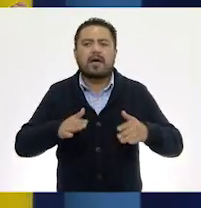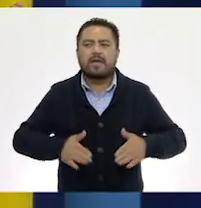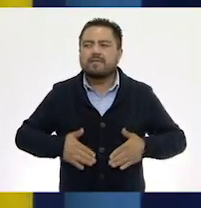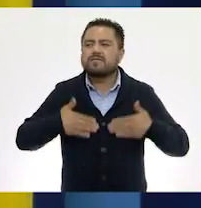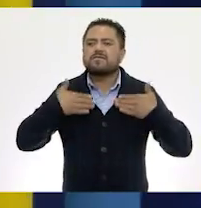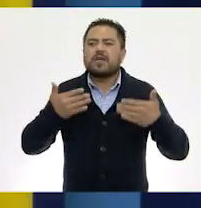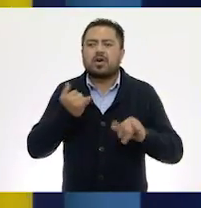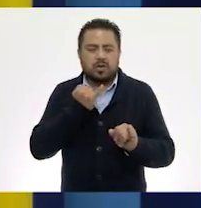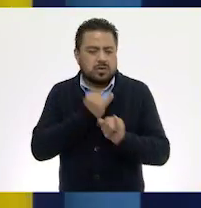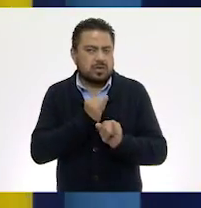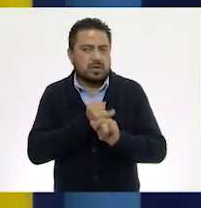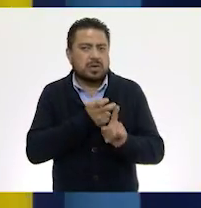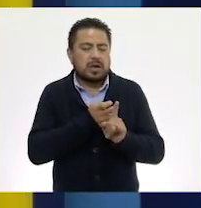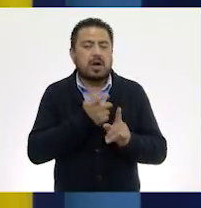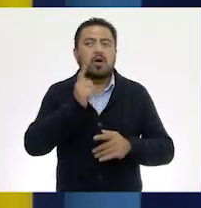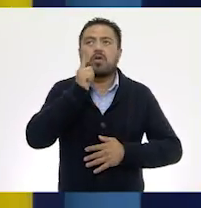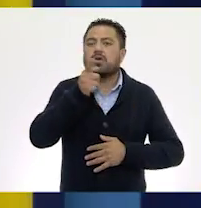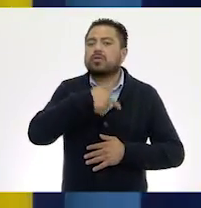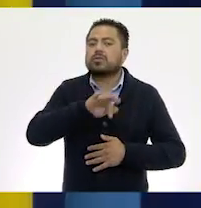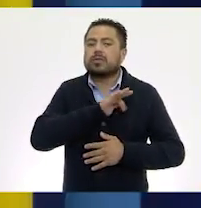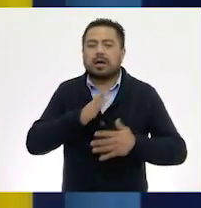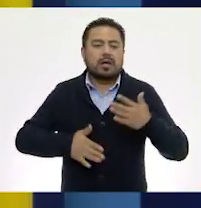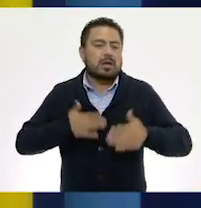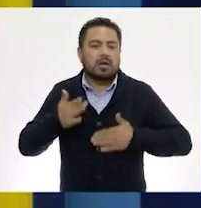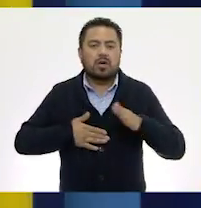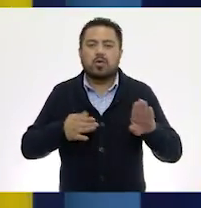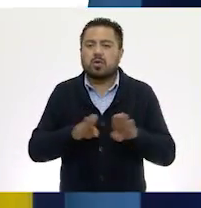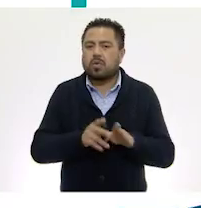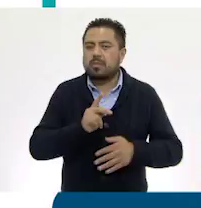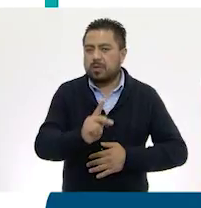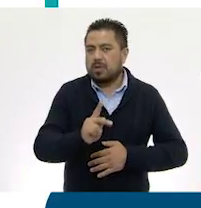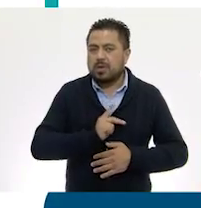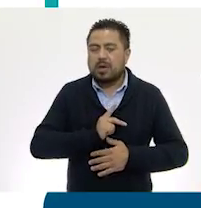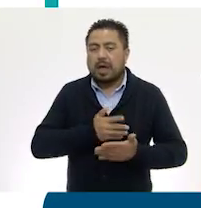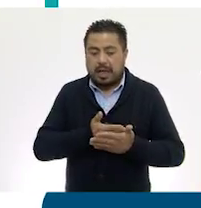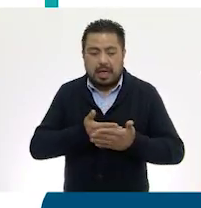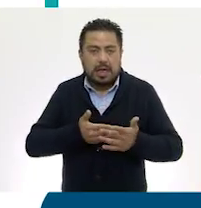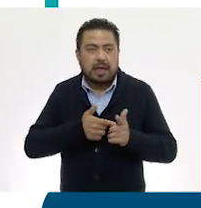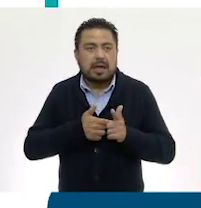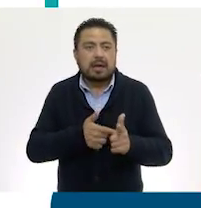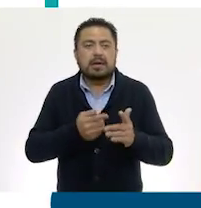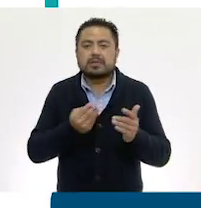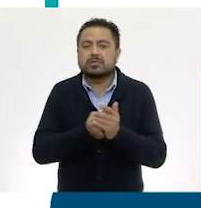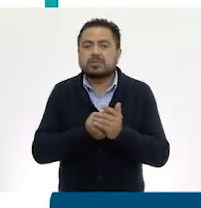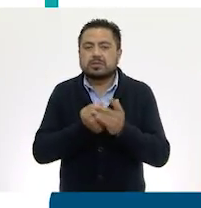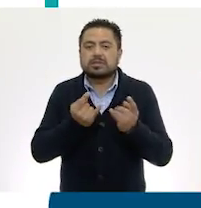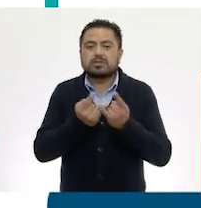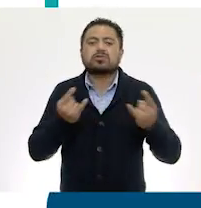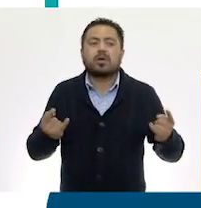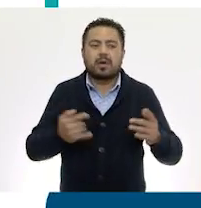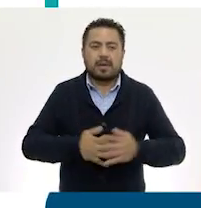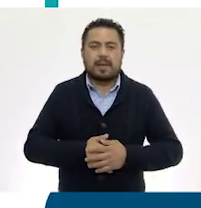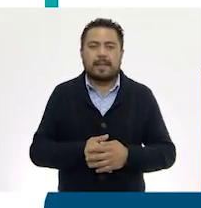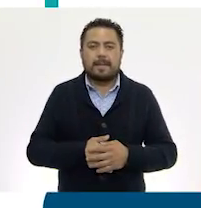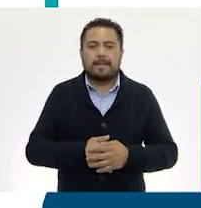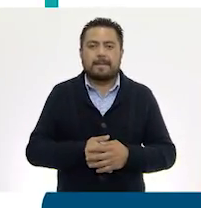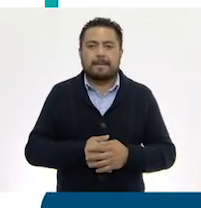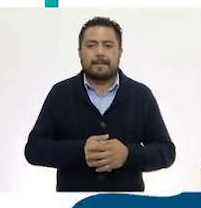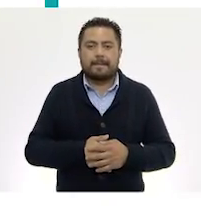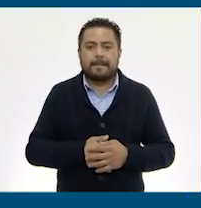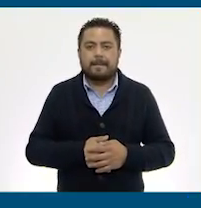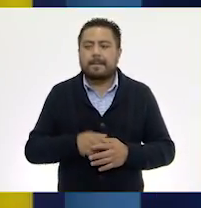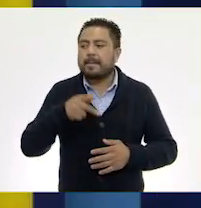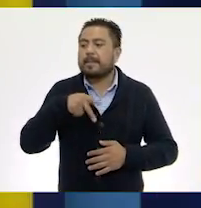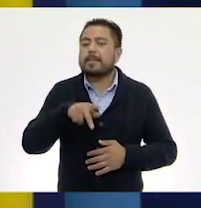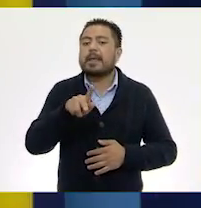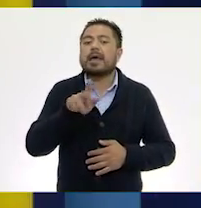en Internet. Espero lo hayan disfrutado tanto como nosotros. A continuación, historia.